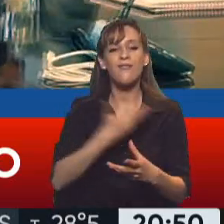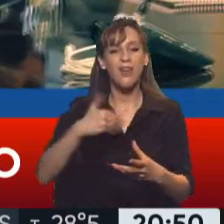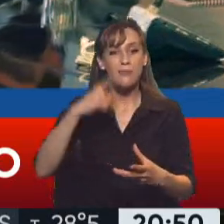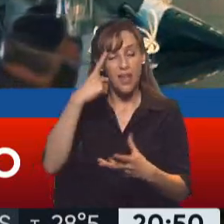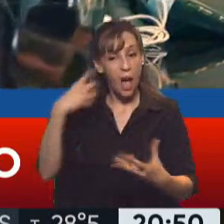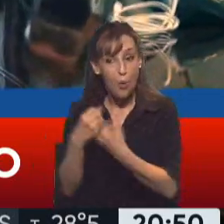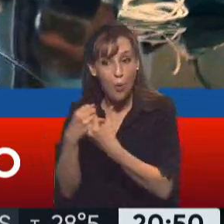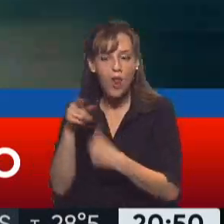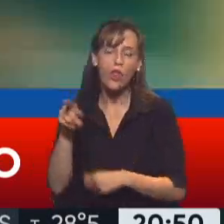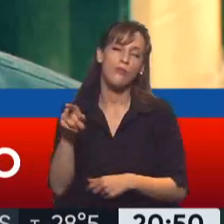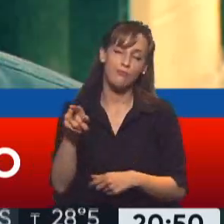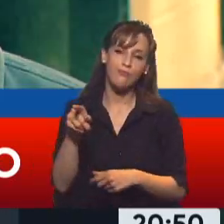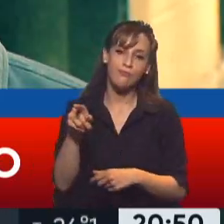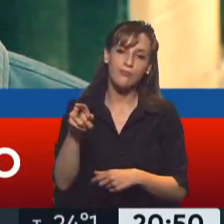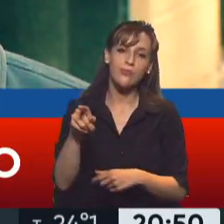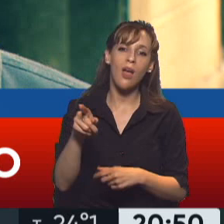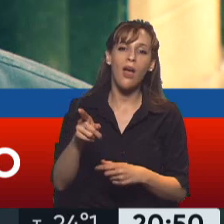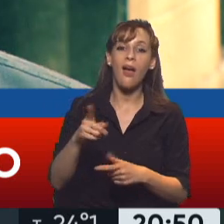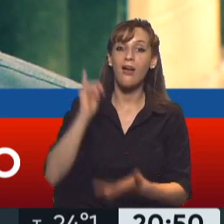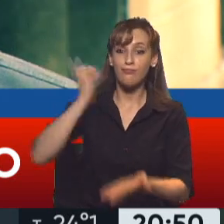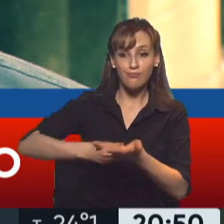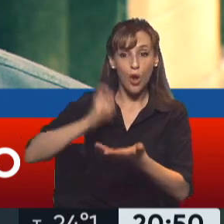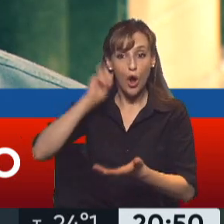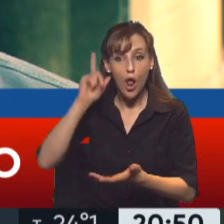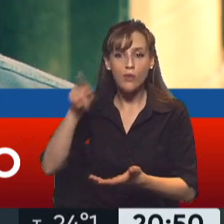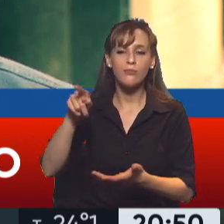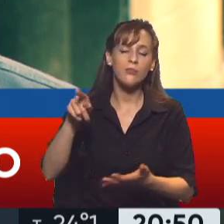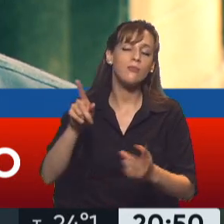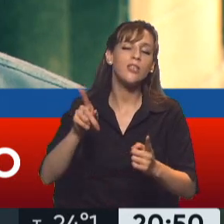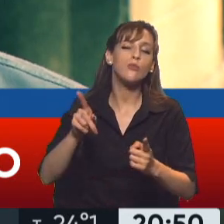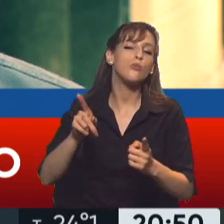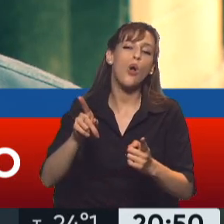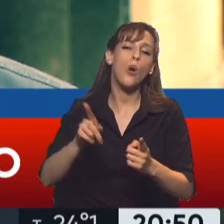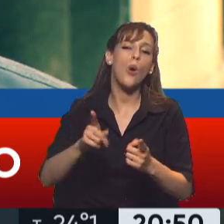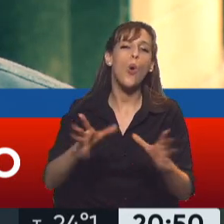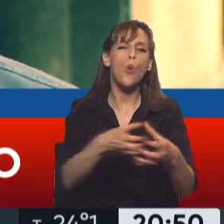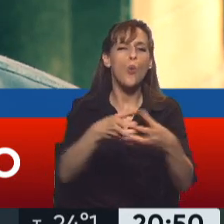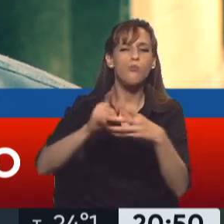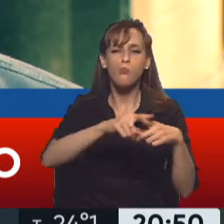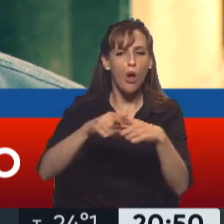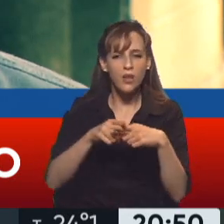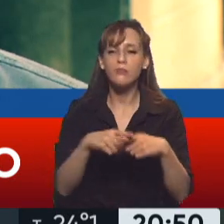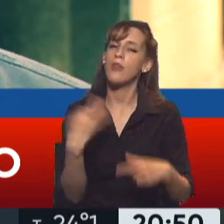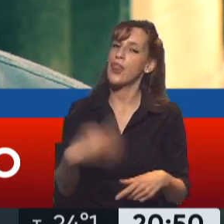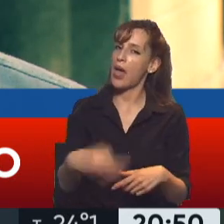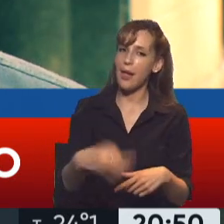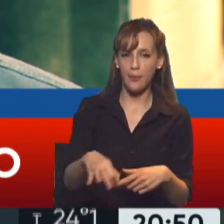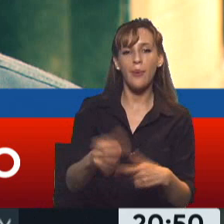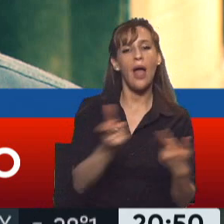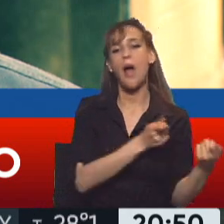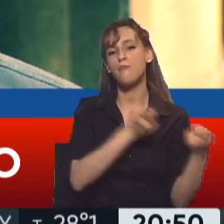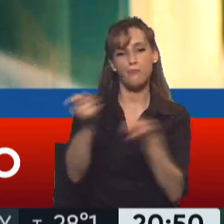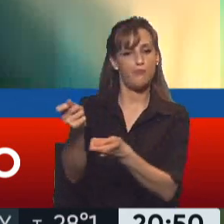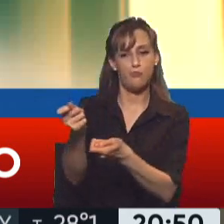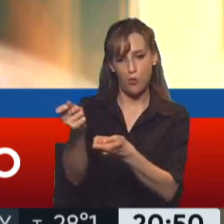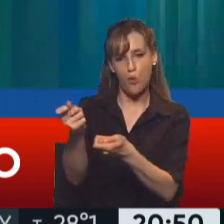caja de resonancia, digamos, democrática, que es el Congreso en donde confluyen todas las fuerzas políticas, debe acompañar, sin lugar a